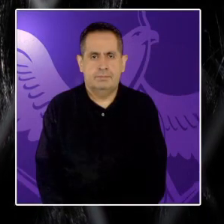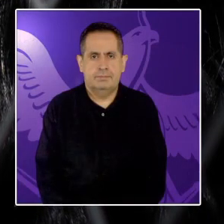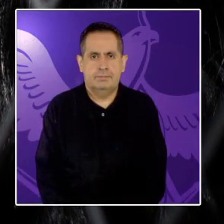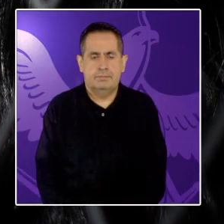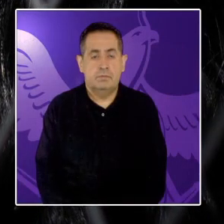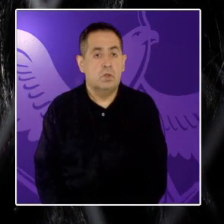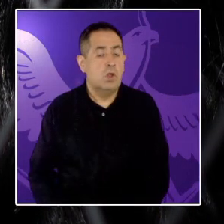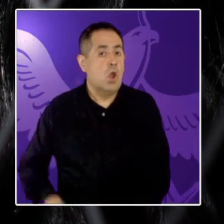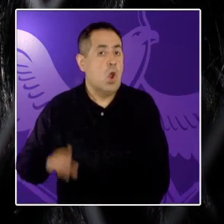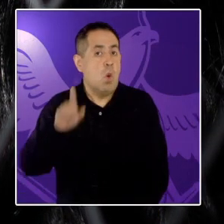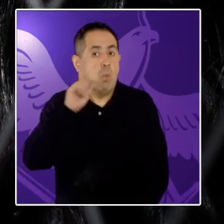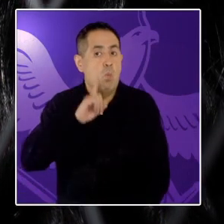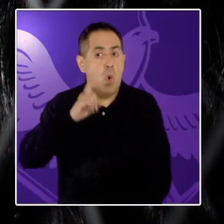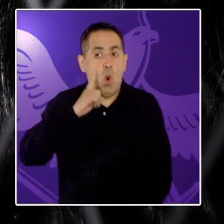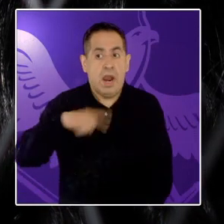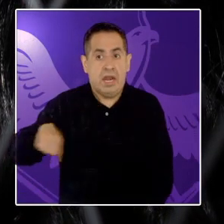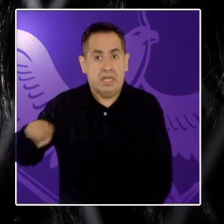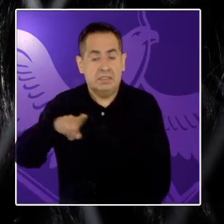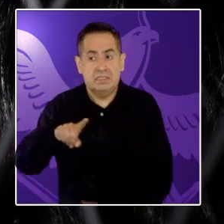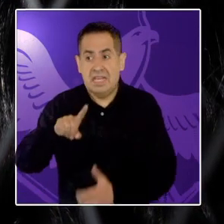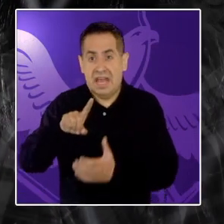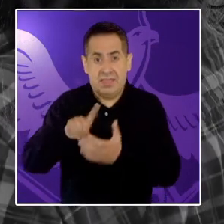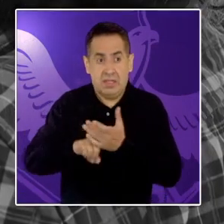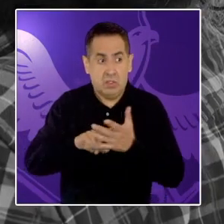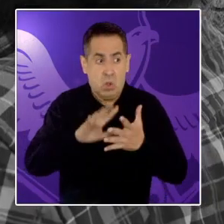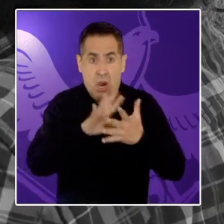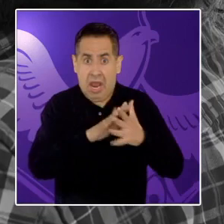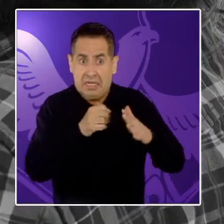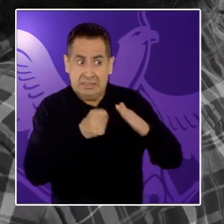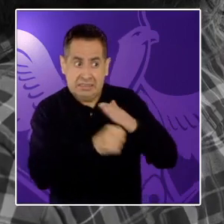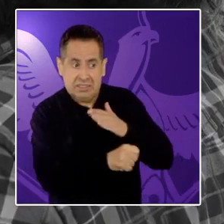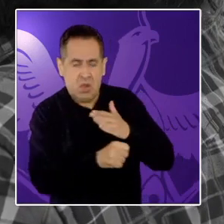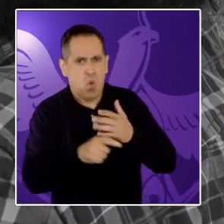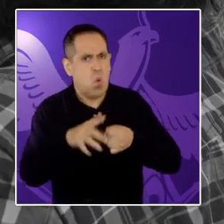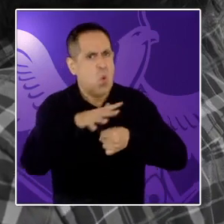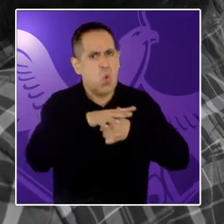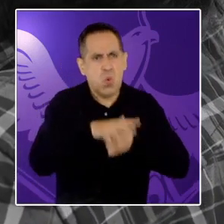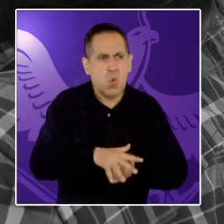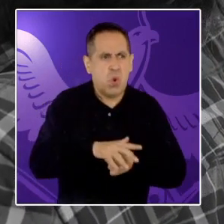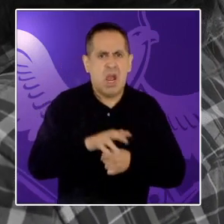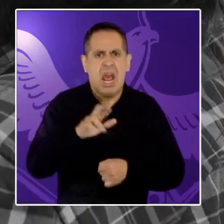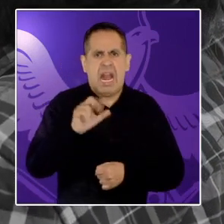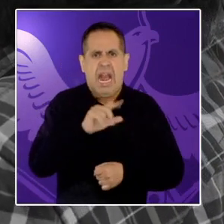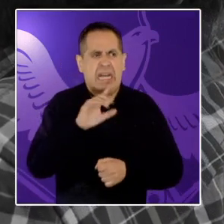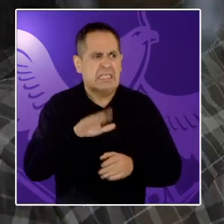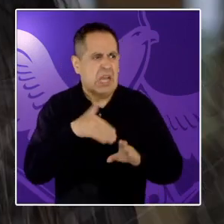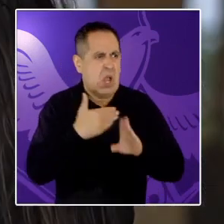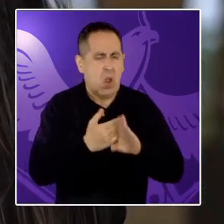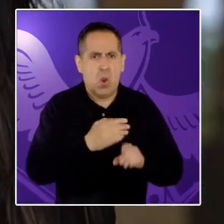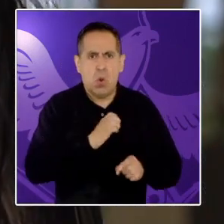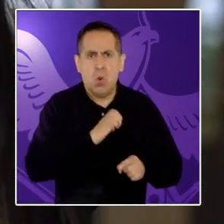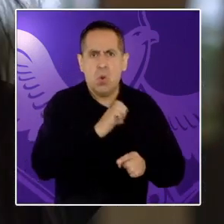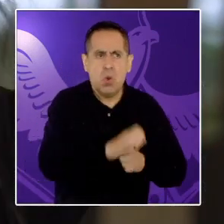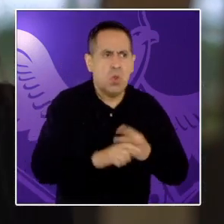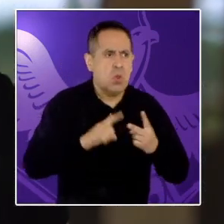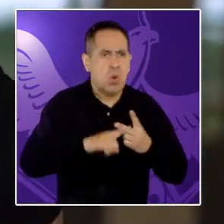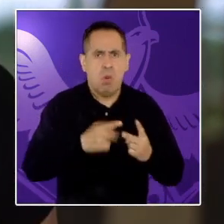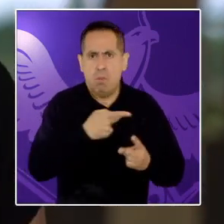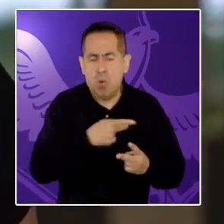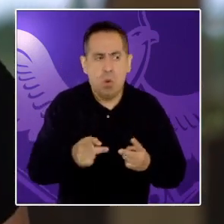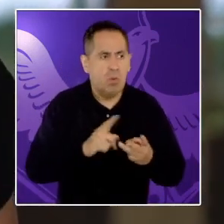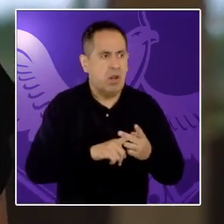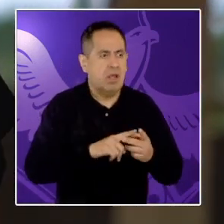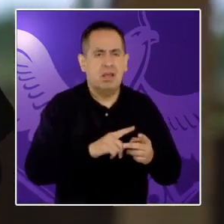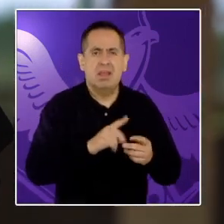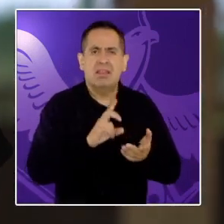Las mujeres en reclusión en México están atravesadas por múltiples opresiones como el racismo, la pobreza, la diversidad sexual y